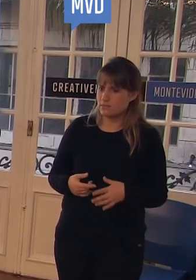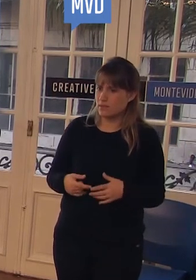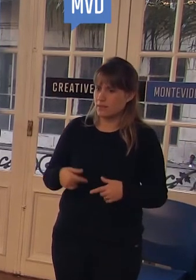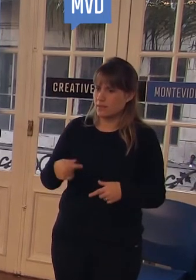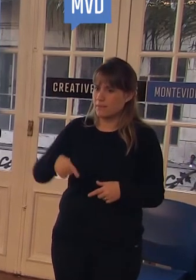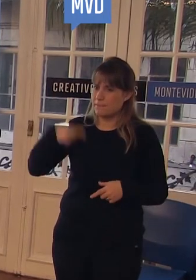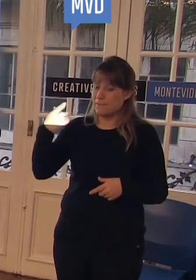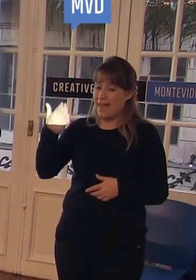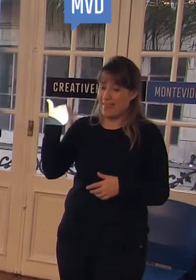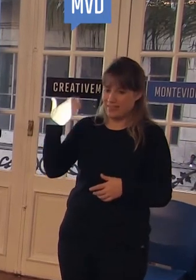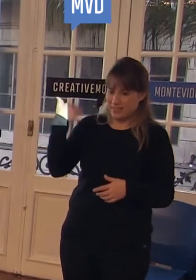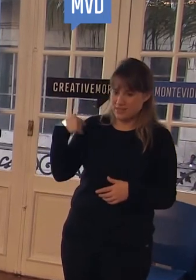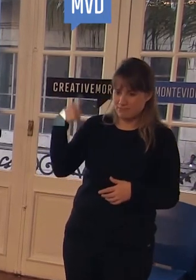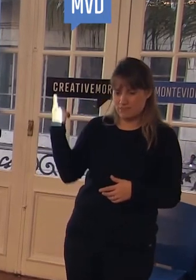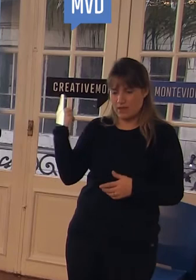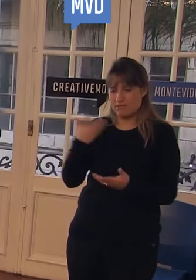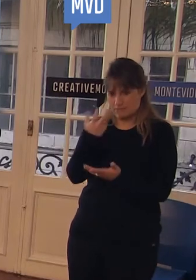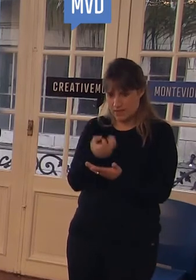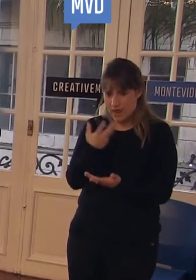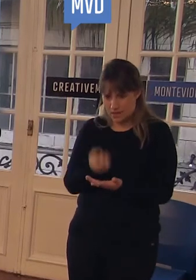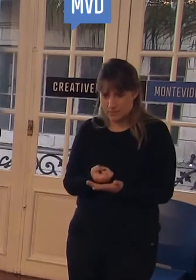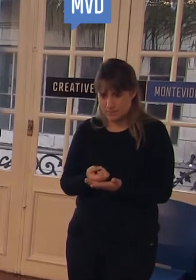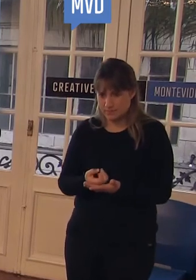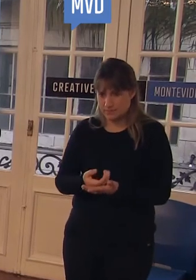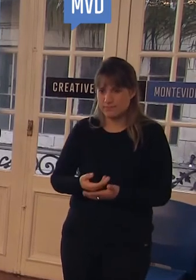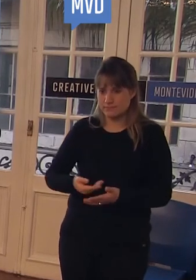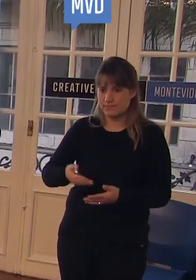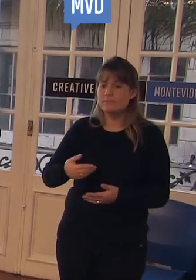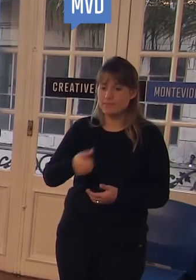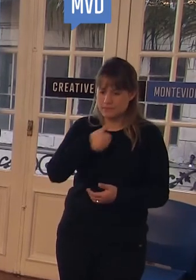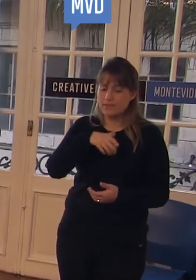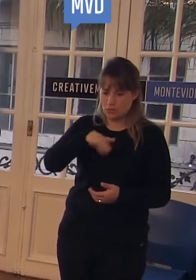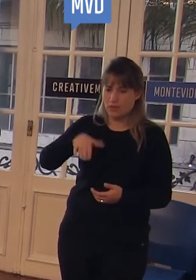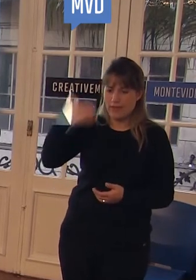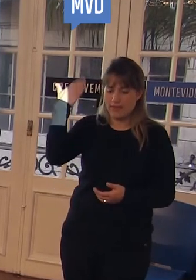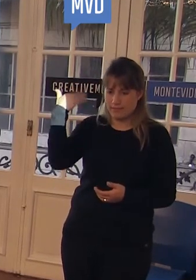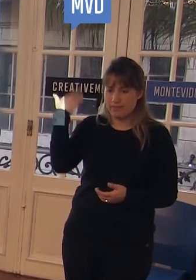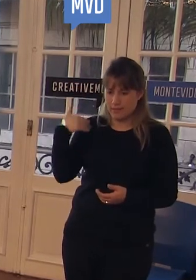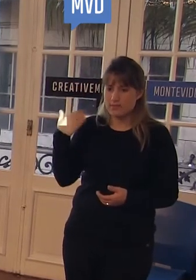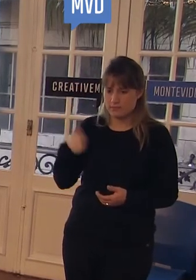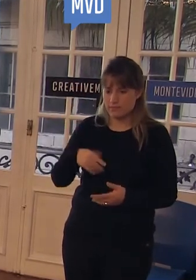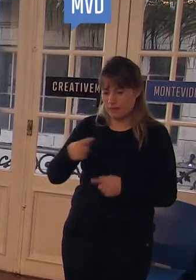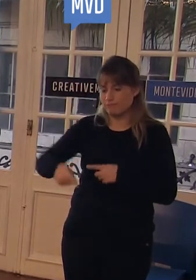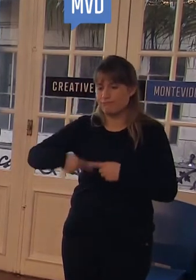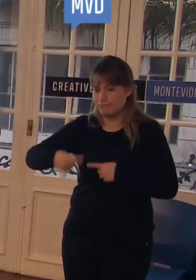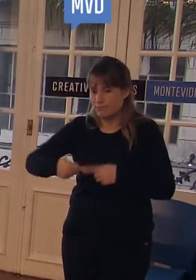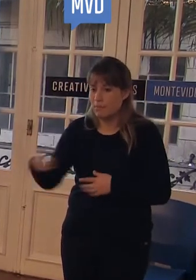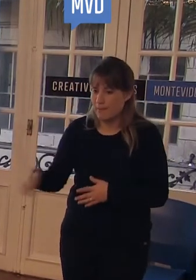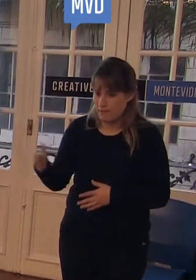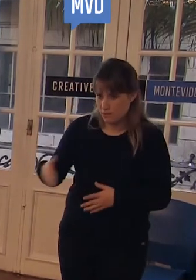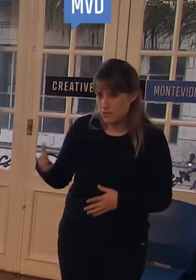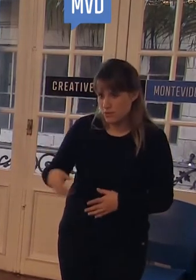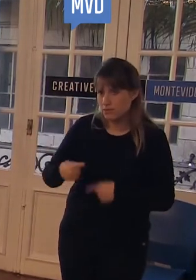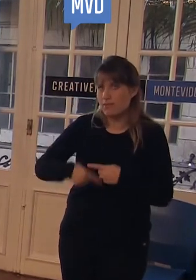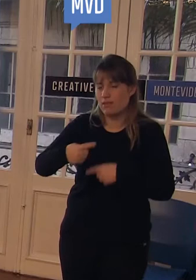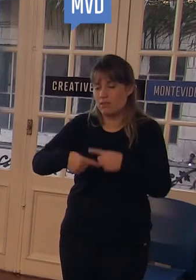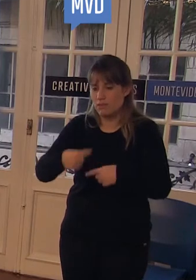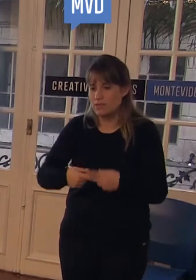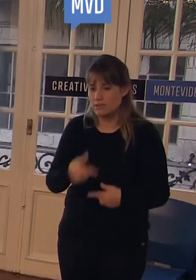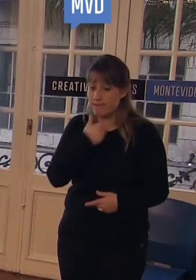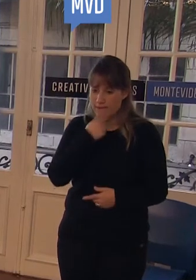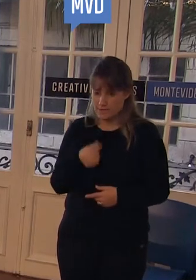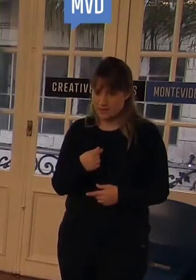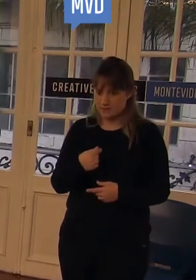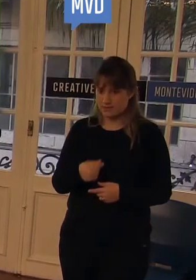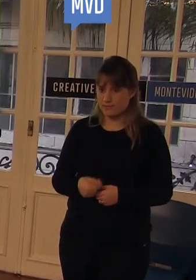también podemos ir mejorando esos procesos va a ser más sencillo y menos costoso.